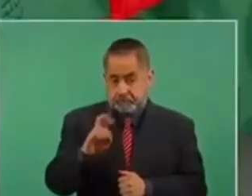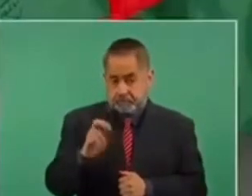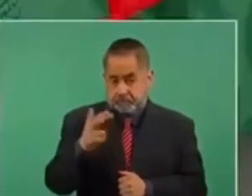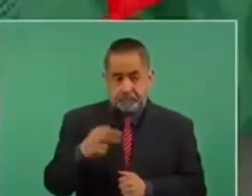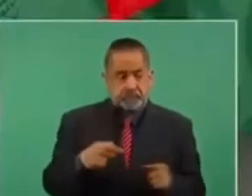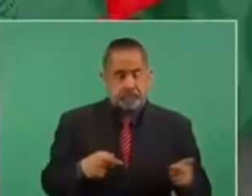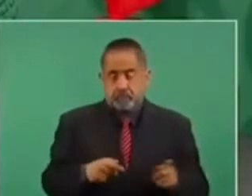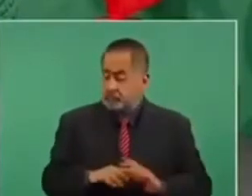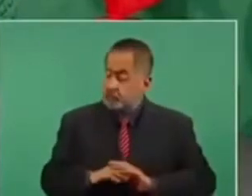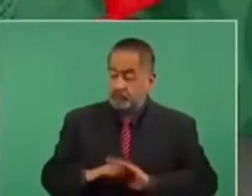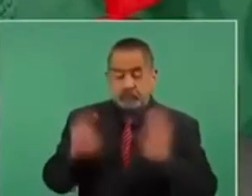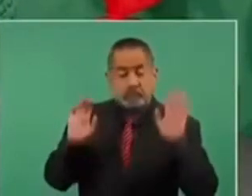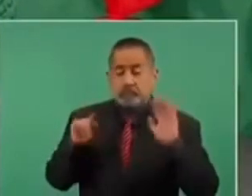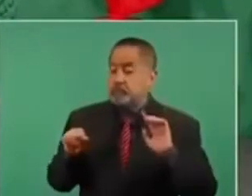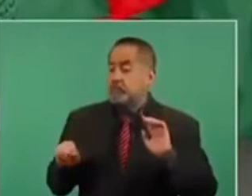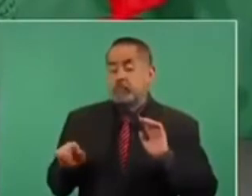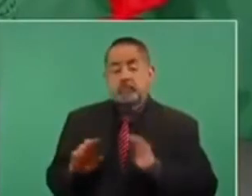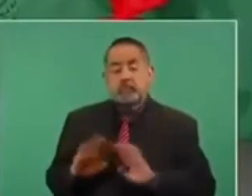alegaban